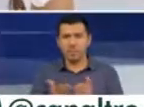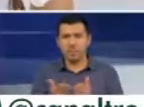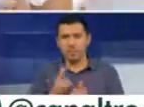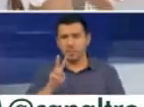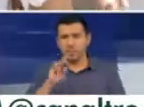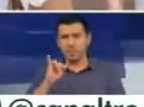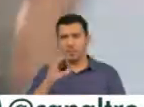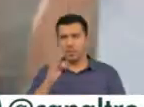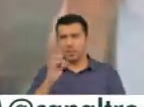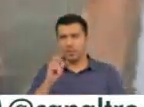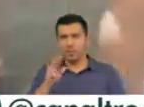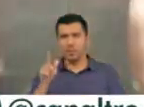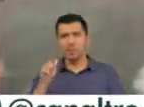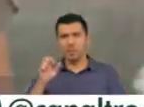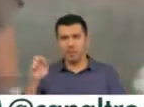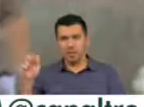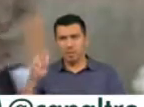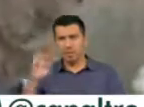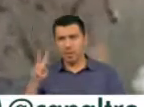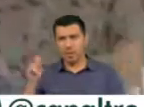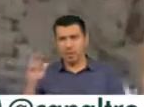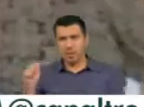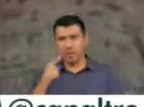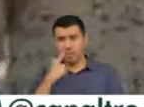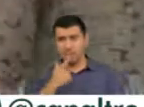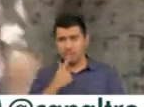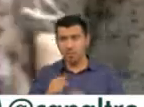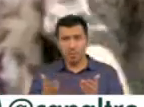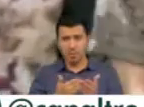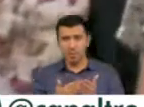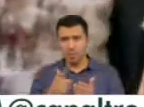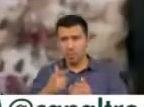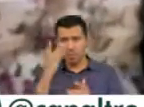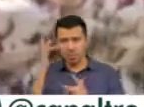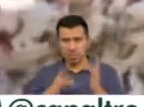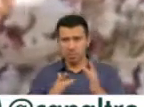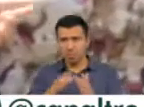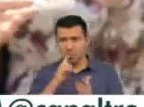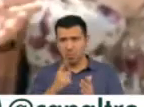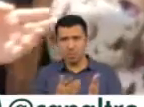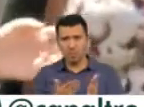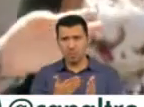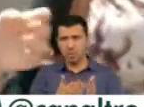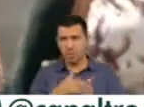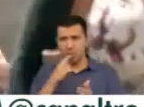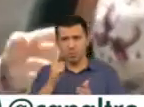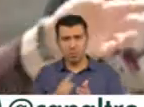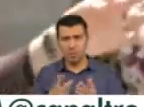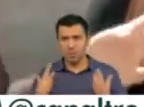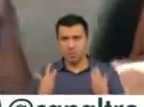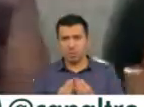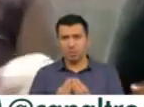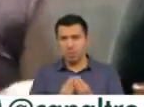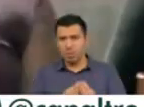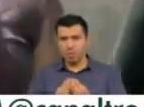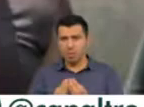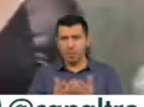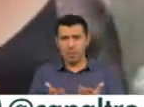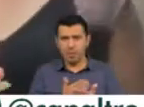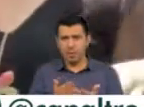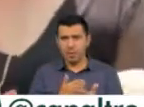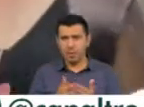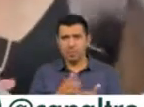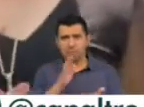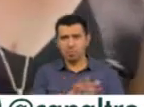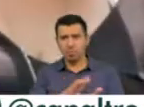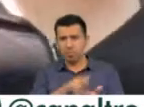Saavedra resalta que la publicación de este documento no corresponde ni a cartillas ni a manuales de convivencia y que este es un documento